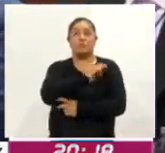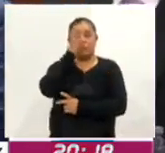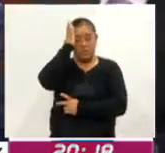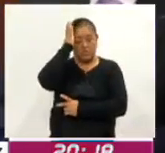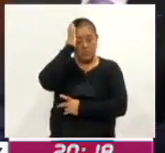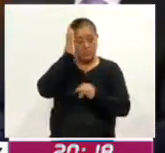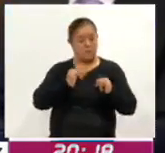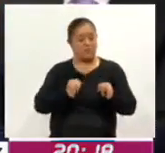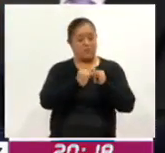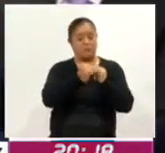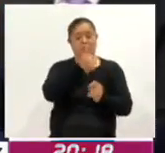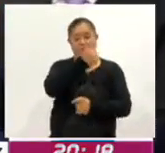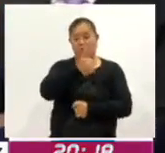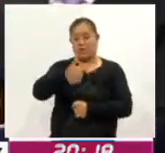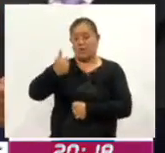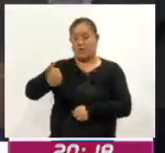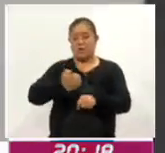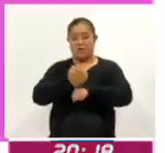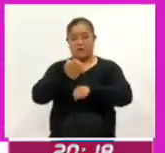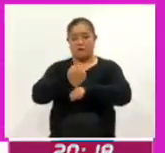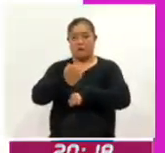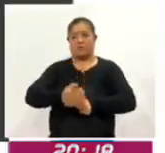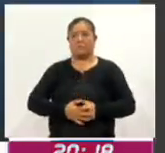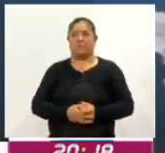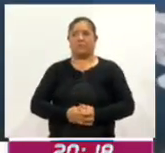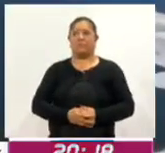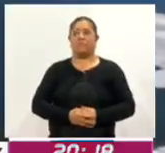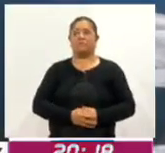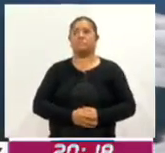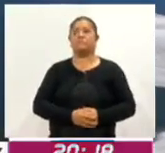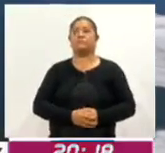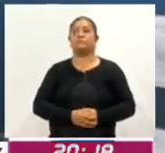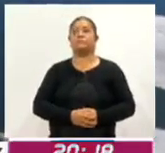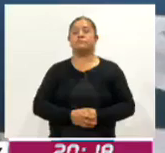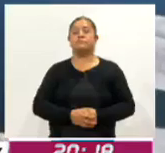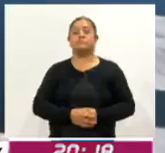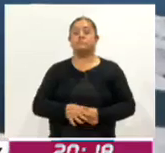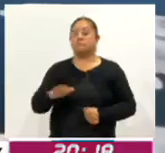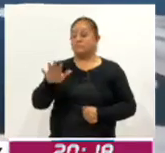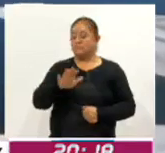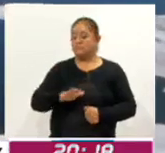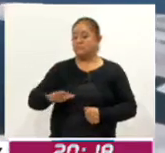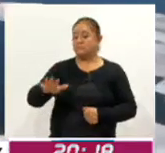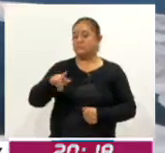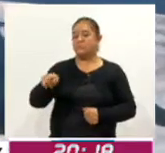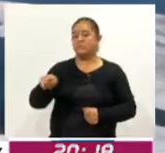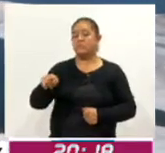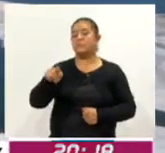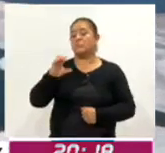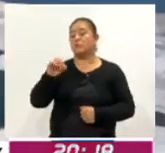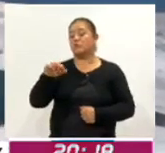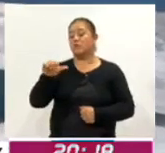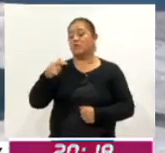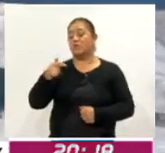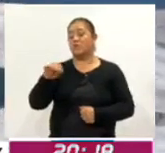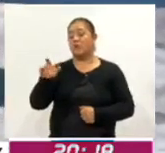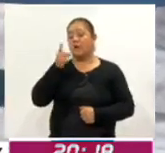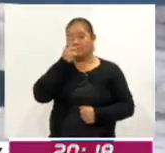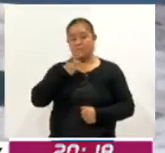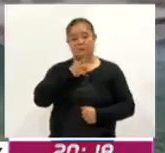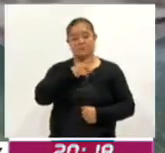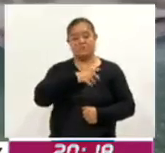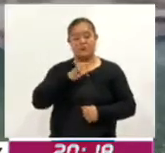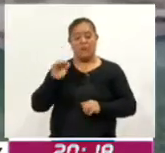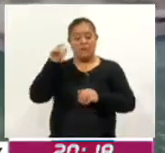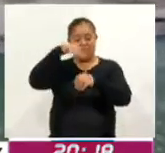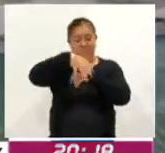institutos en las entidades federativas. El organismo Cuenca Noroeste de la Comisión Nacional del Agua informó que el sistema de presas de